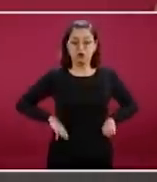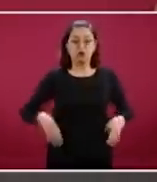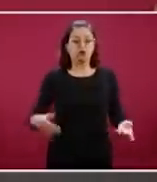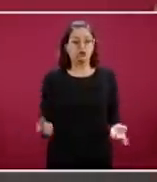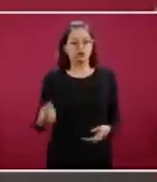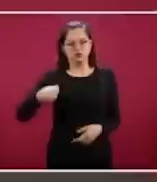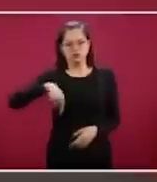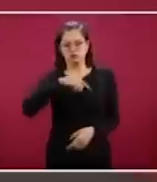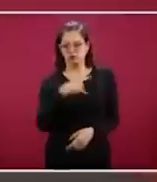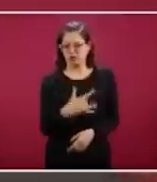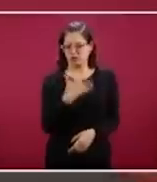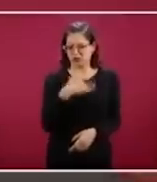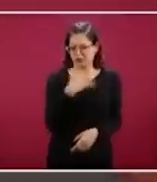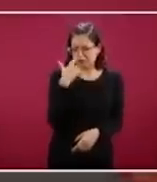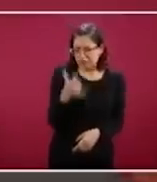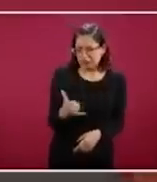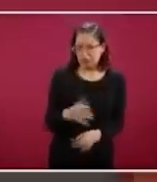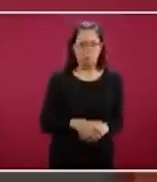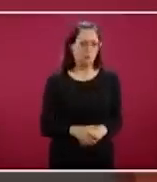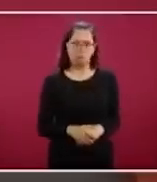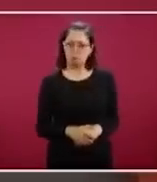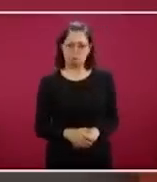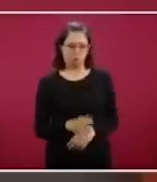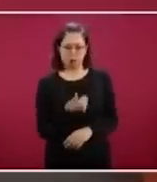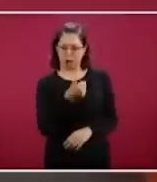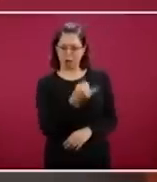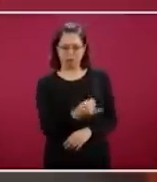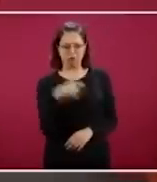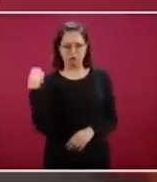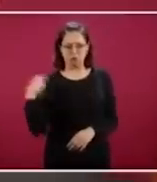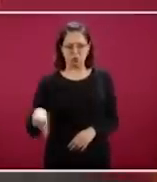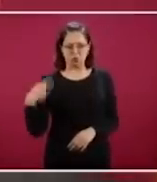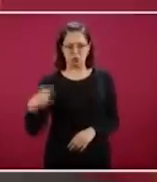de extrañar, siempre ha sido así.